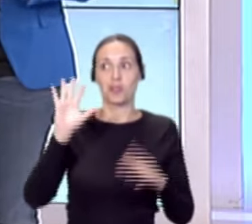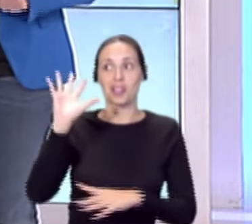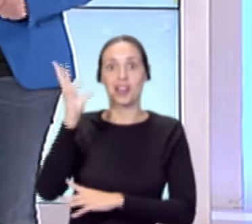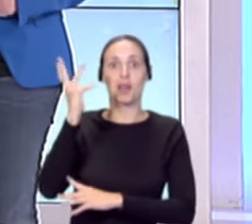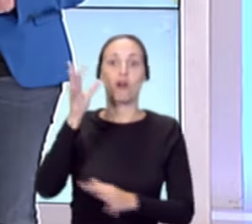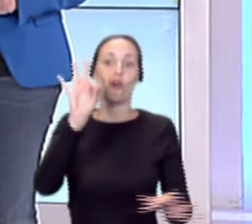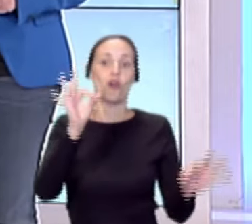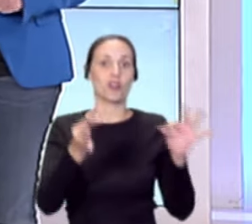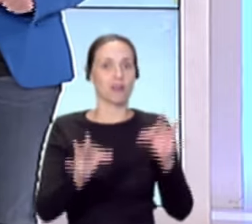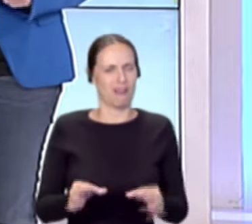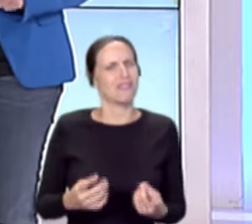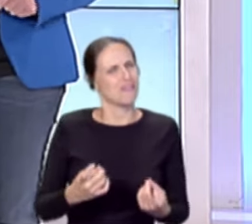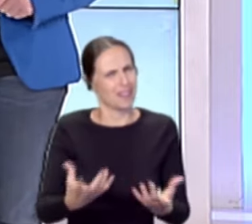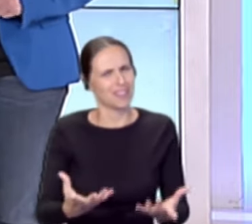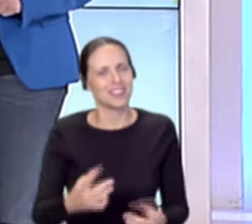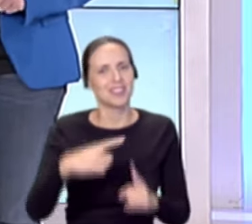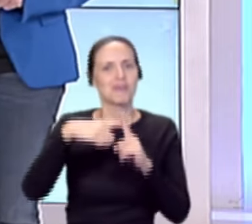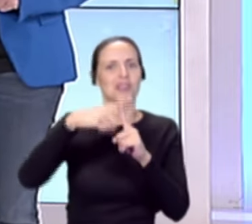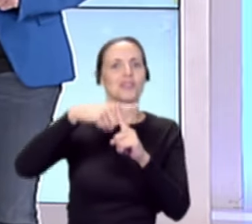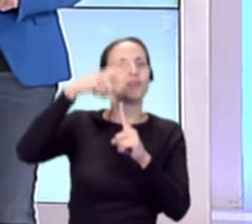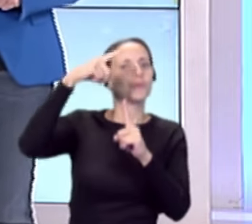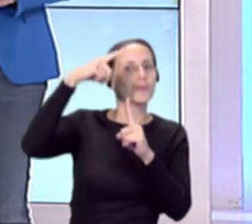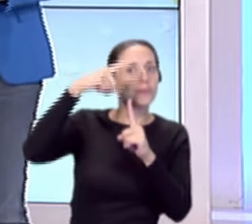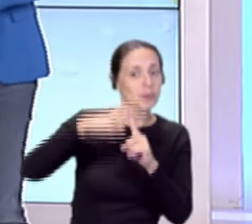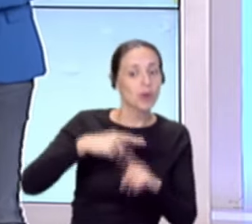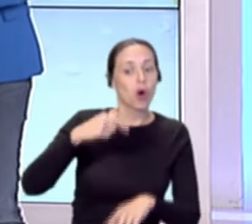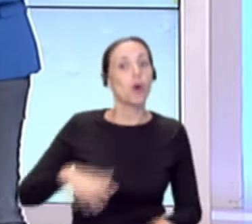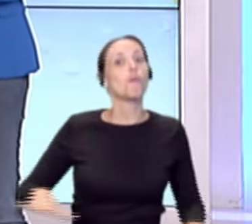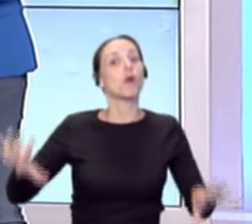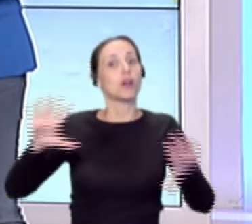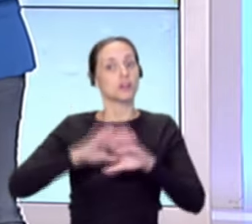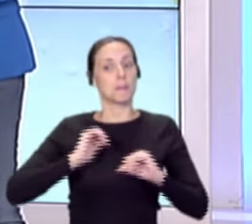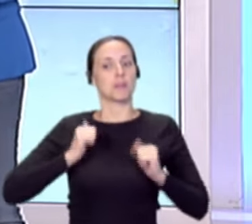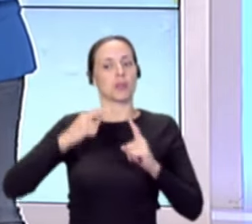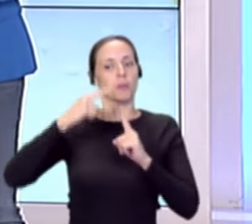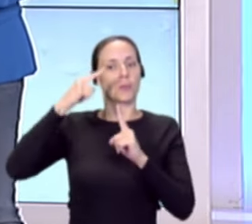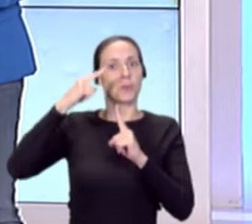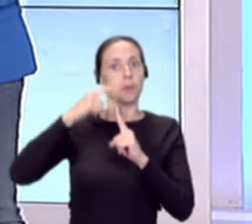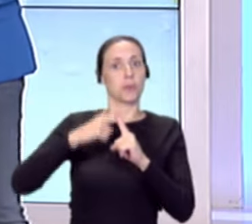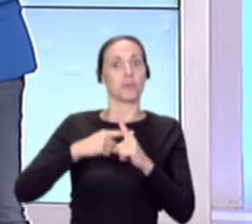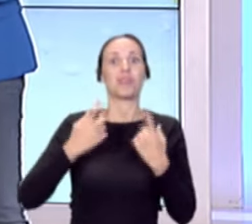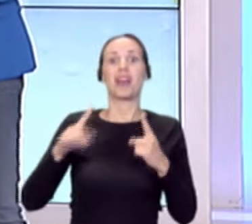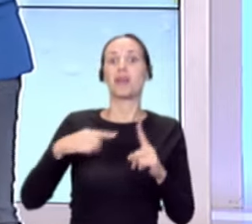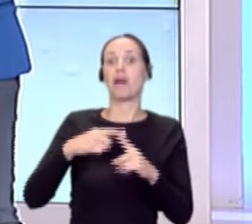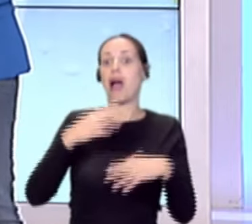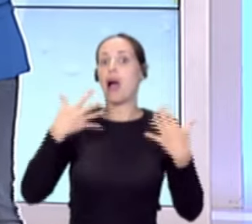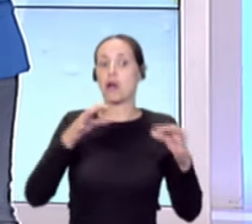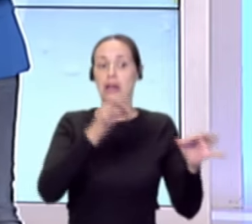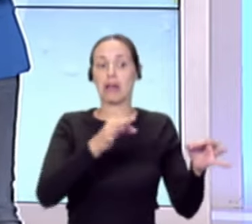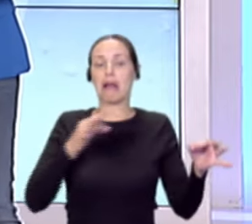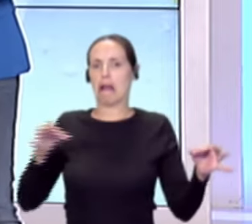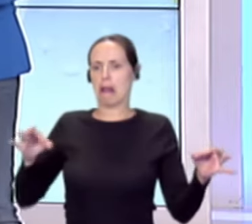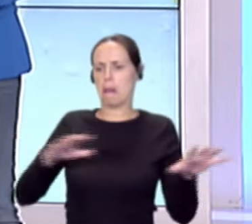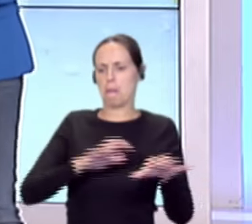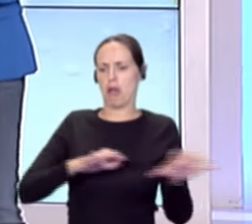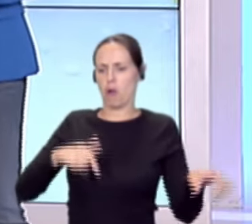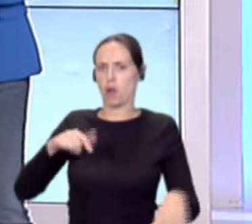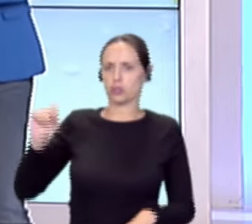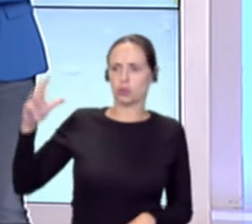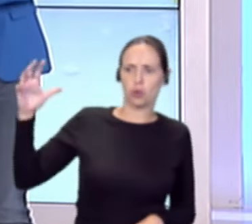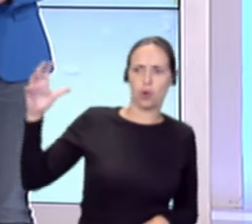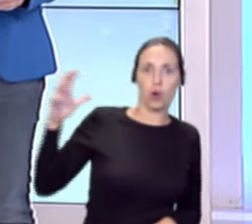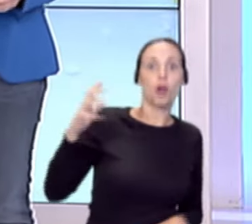van a bajar las temperaturas, comenzará ese descenso esta noche y además, aunque ahora luce el sol en muchos puntos del archipiélago, esperamos